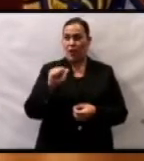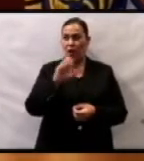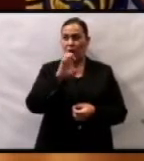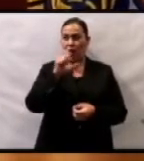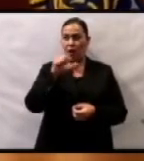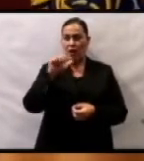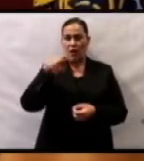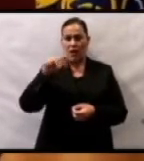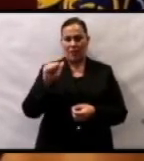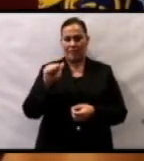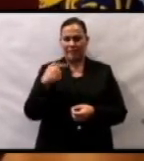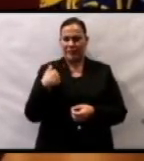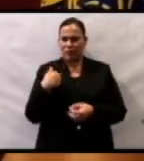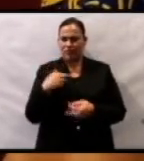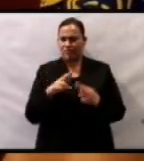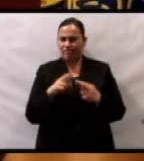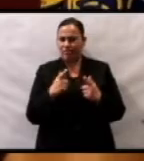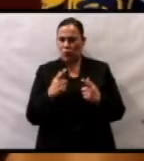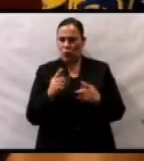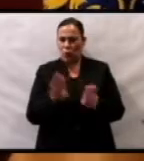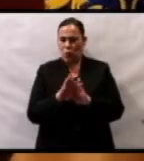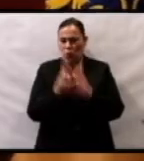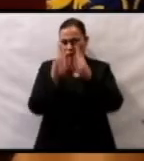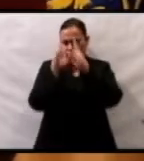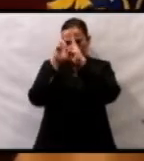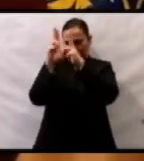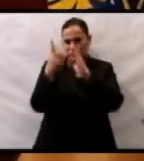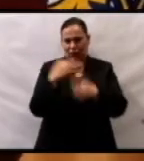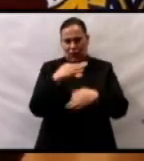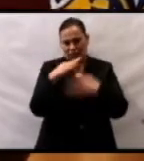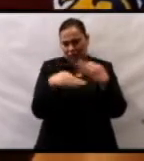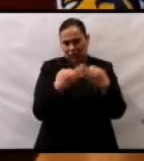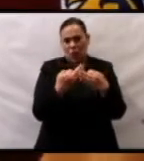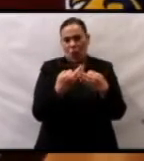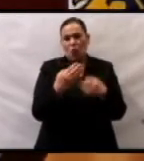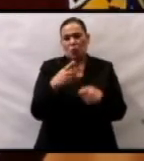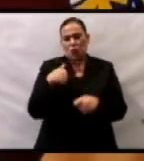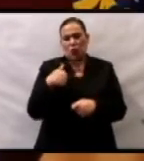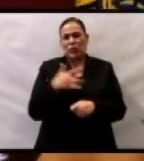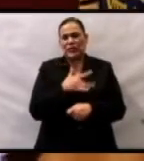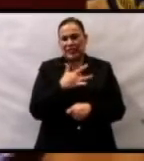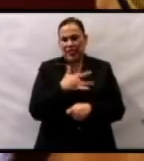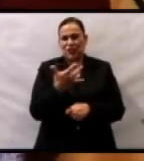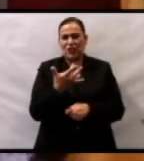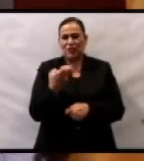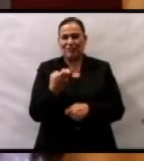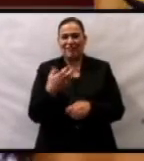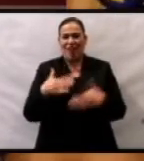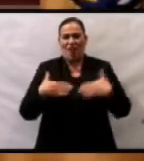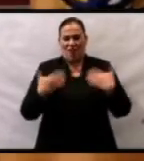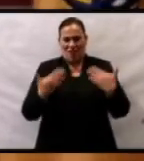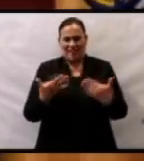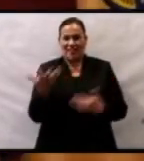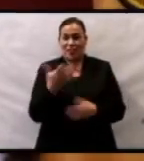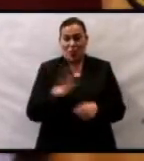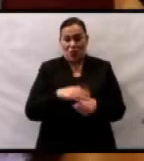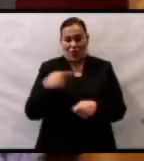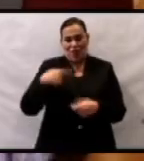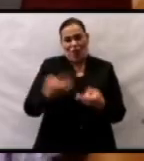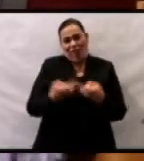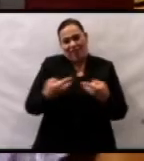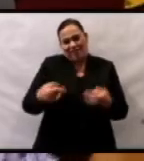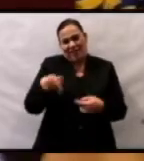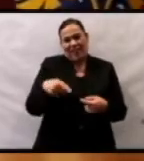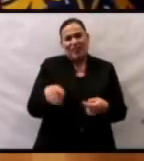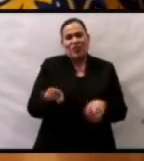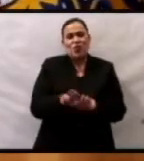con los protocolos, pero siento la confianza de hacerlo porque estoy en la tierra donde crecí. Y me parece que hoy es un